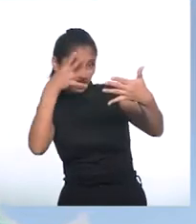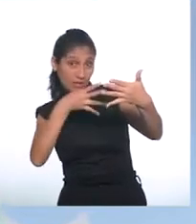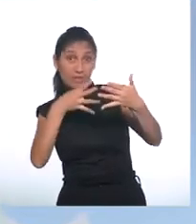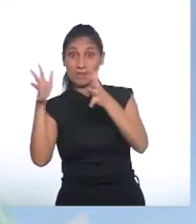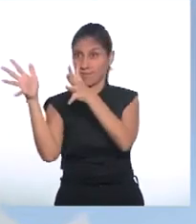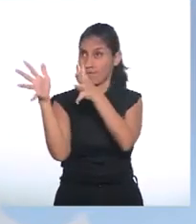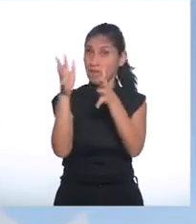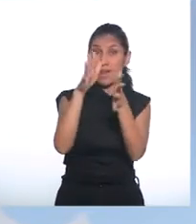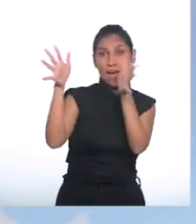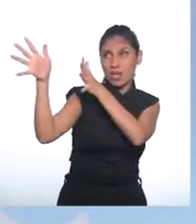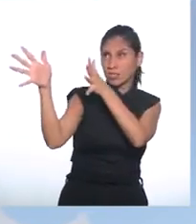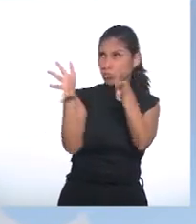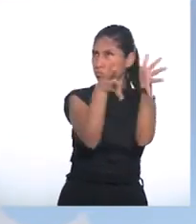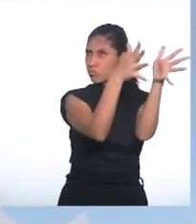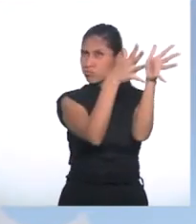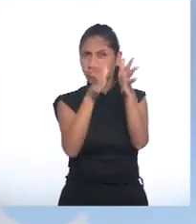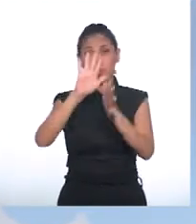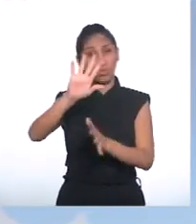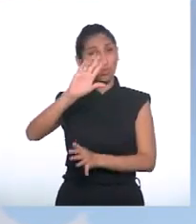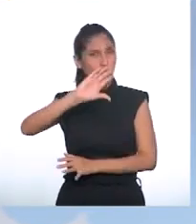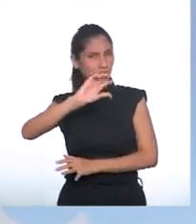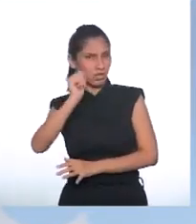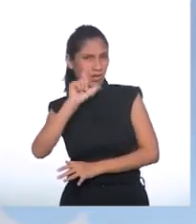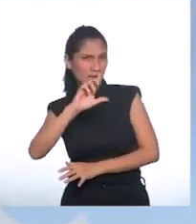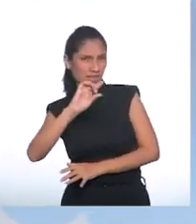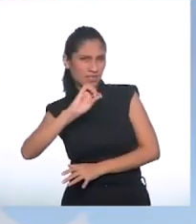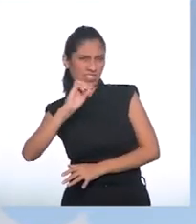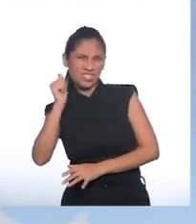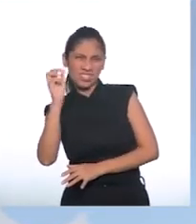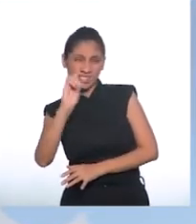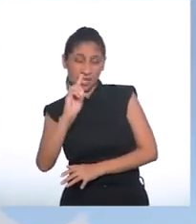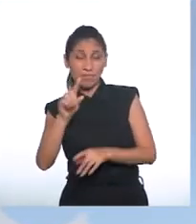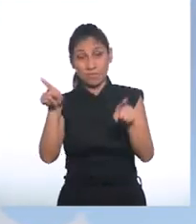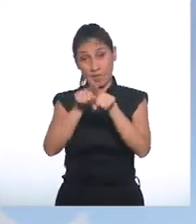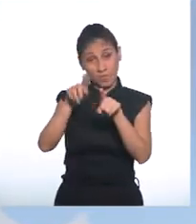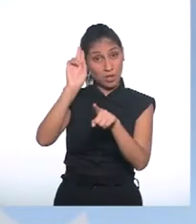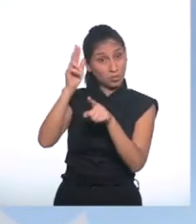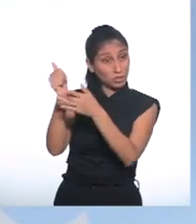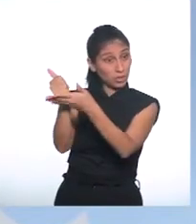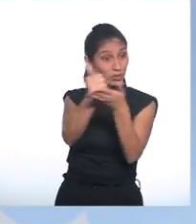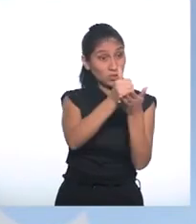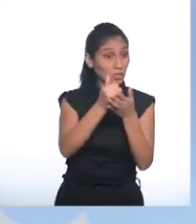aire. Comenzamos observando algunas gráficas y con la ayuda de nuestro docente del día,